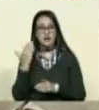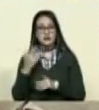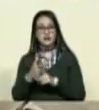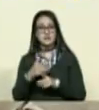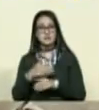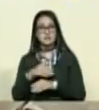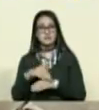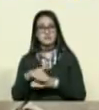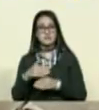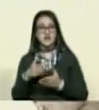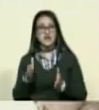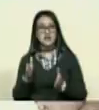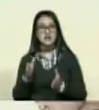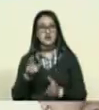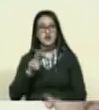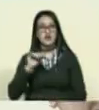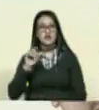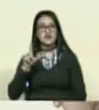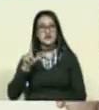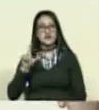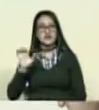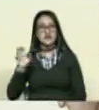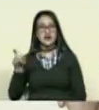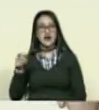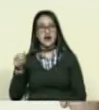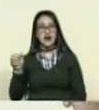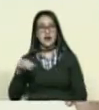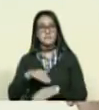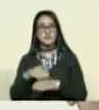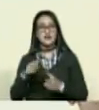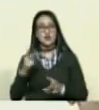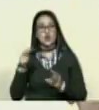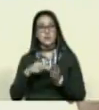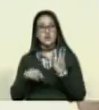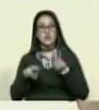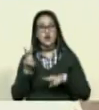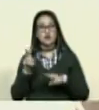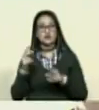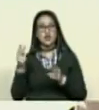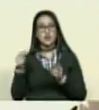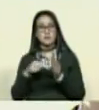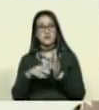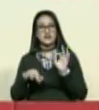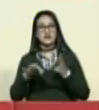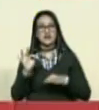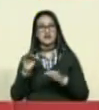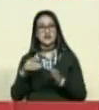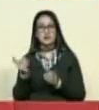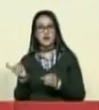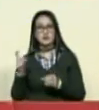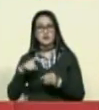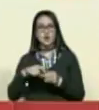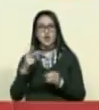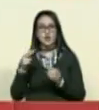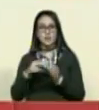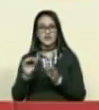Fue reincidente. Villegas fue ministro en el 2012-13. Y luego se incorporó en